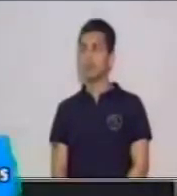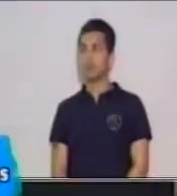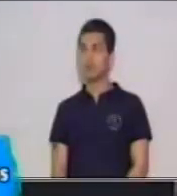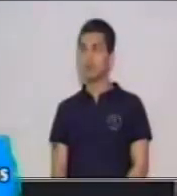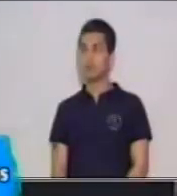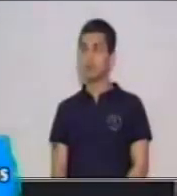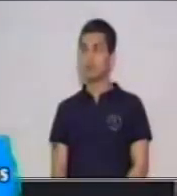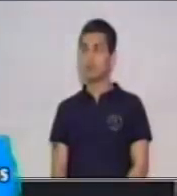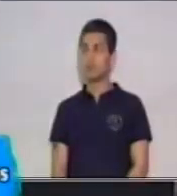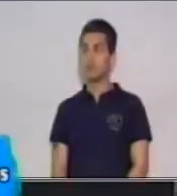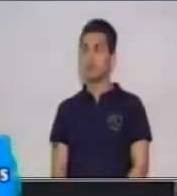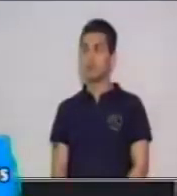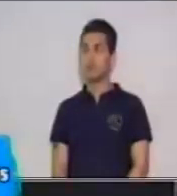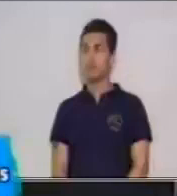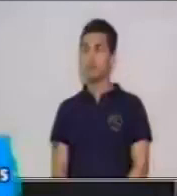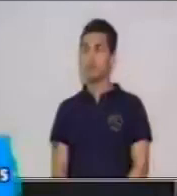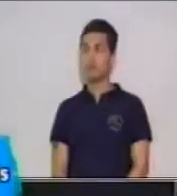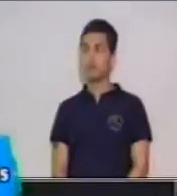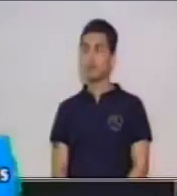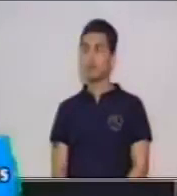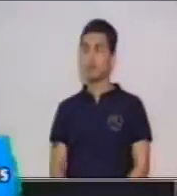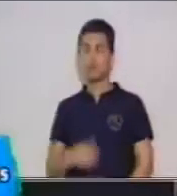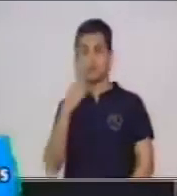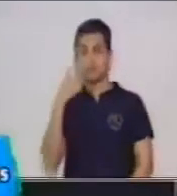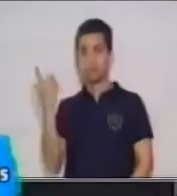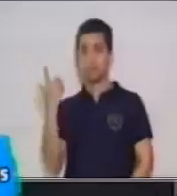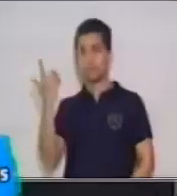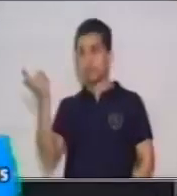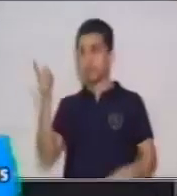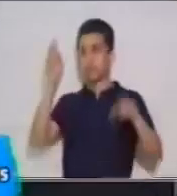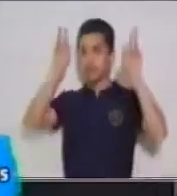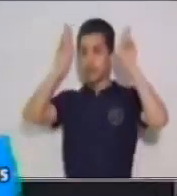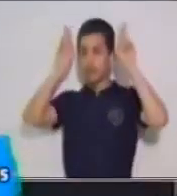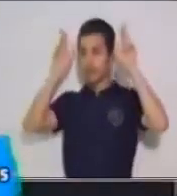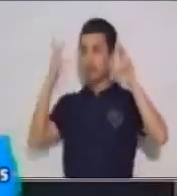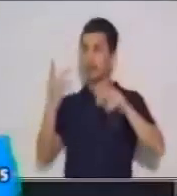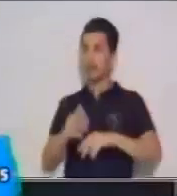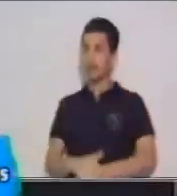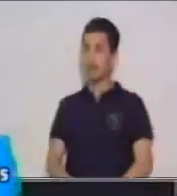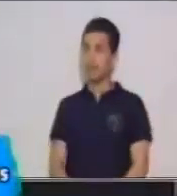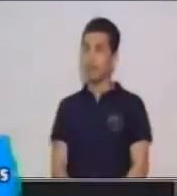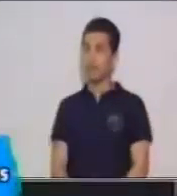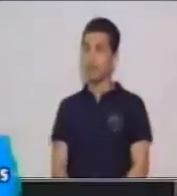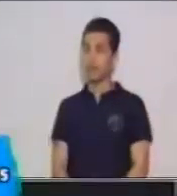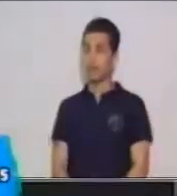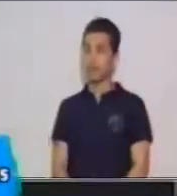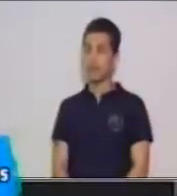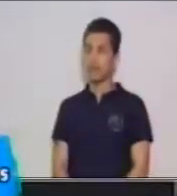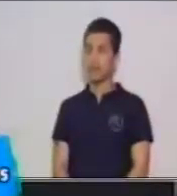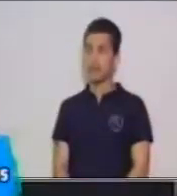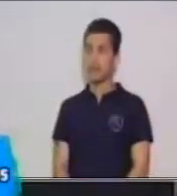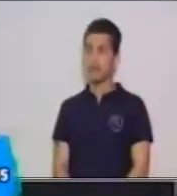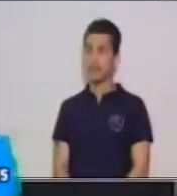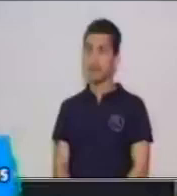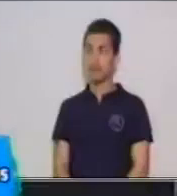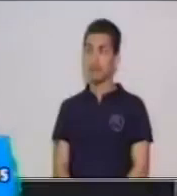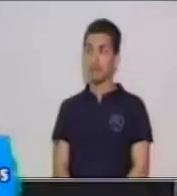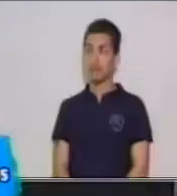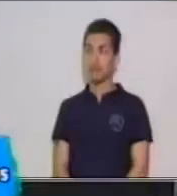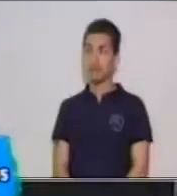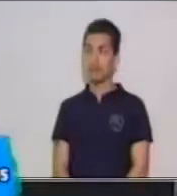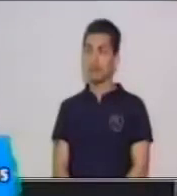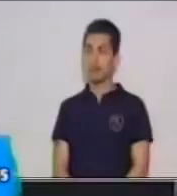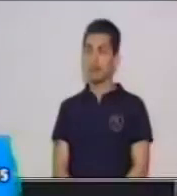y, ¿ves? Ya tiene las orejitas. Y le doblas esta parte de acá.